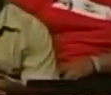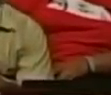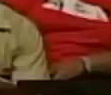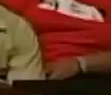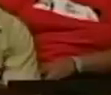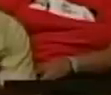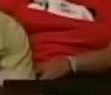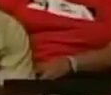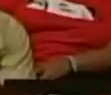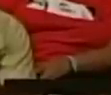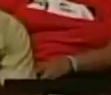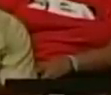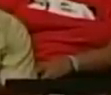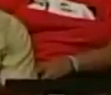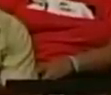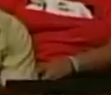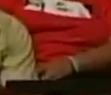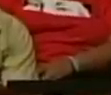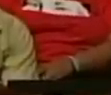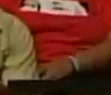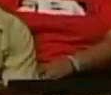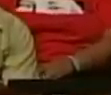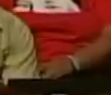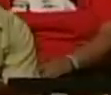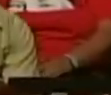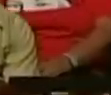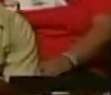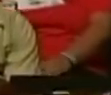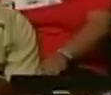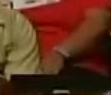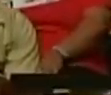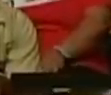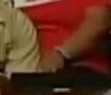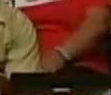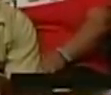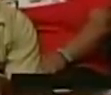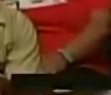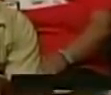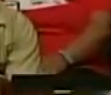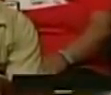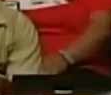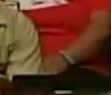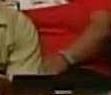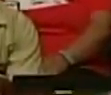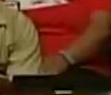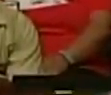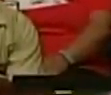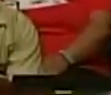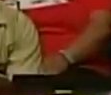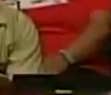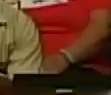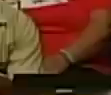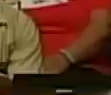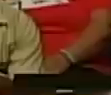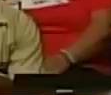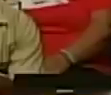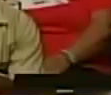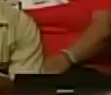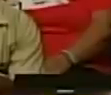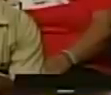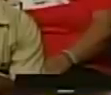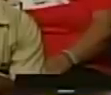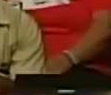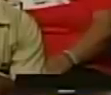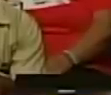que seamos capaces de producir nosotros mismos lo que nos comemos. Y nosotros tenemos que convertir a la escuela, a todas